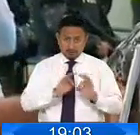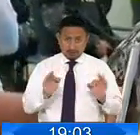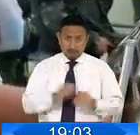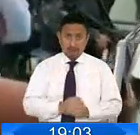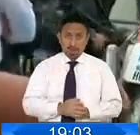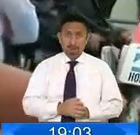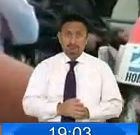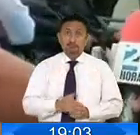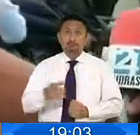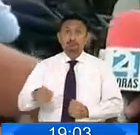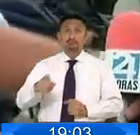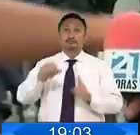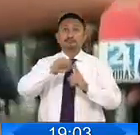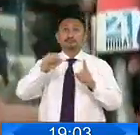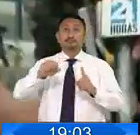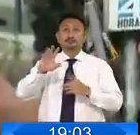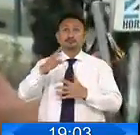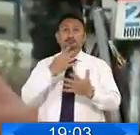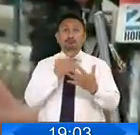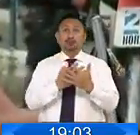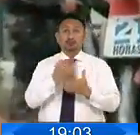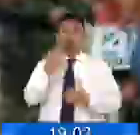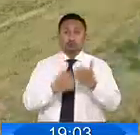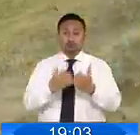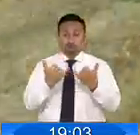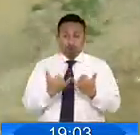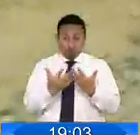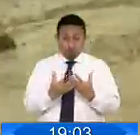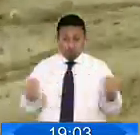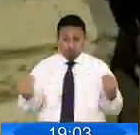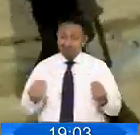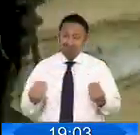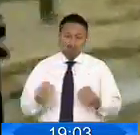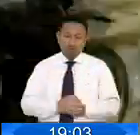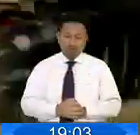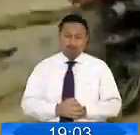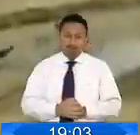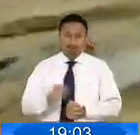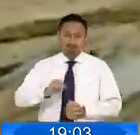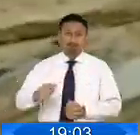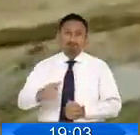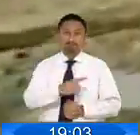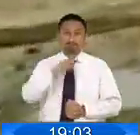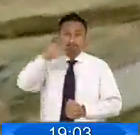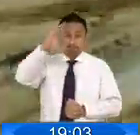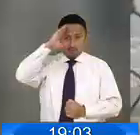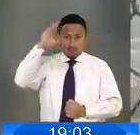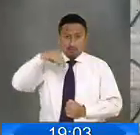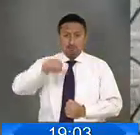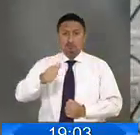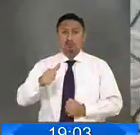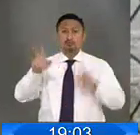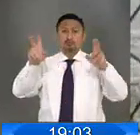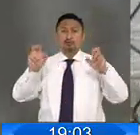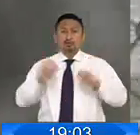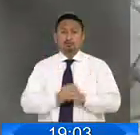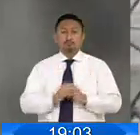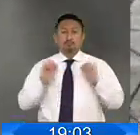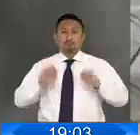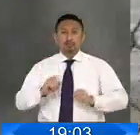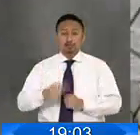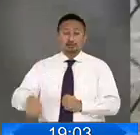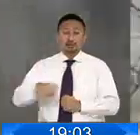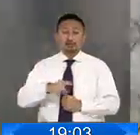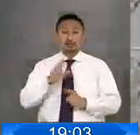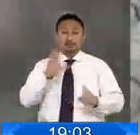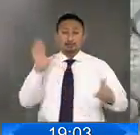penitenciario tiene problemas estructurales que no los vamos a poder solucionar ahora. De ahí que el trabajo de los uniformados esté enfocado en otro ámbito, que les permitirá contener la